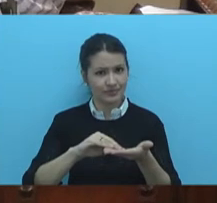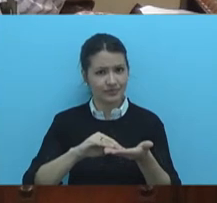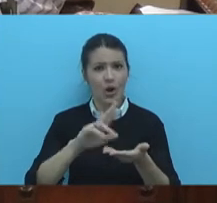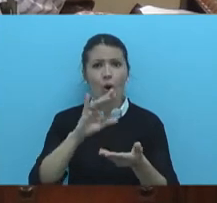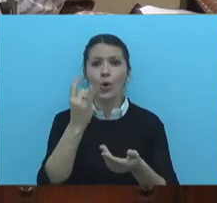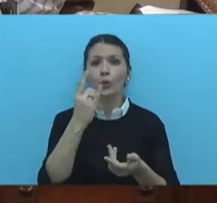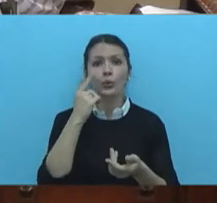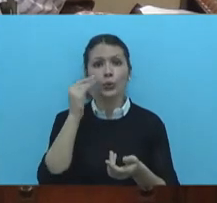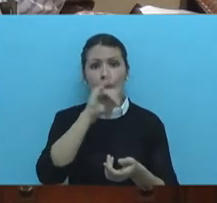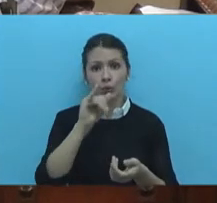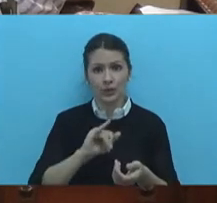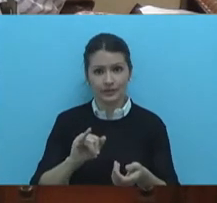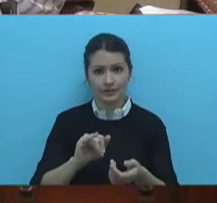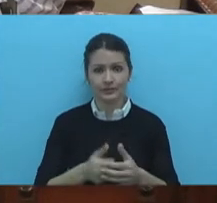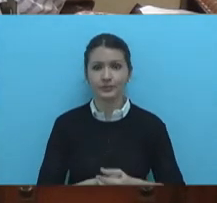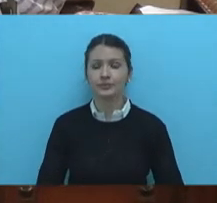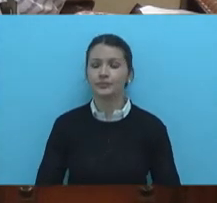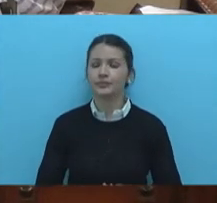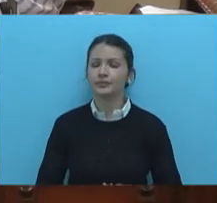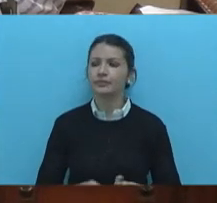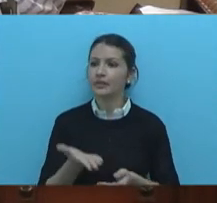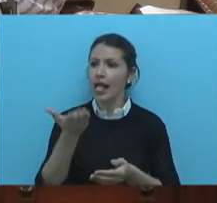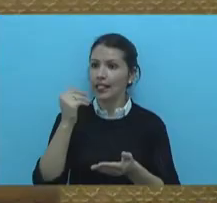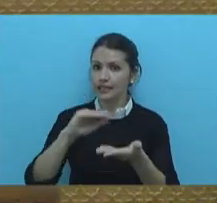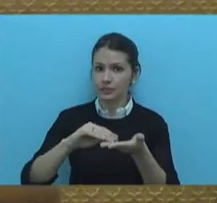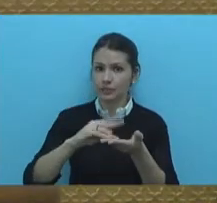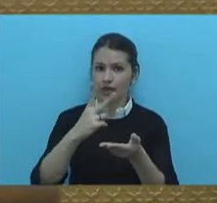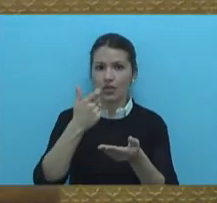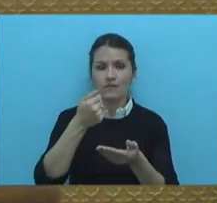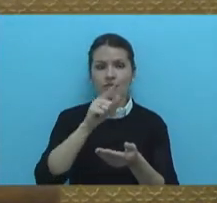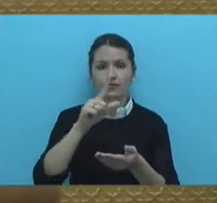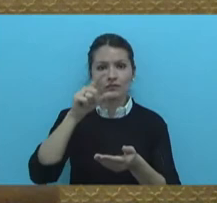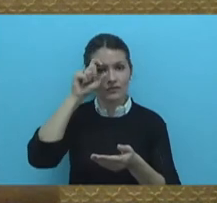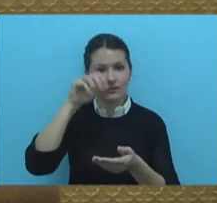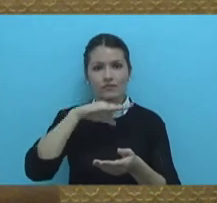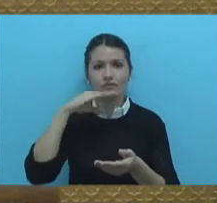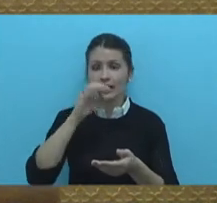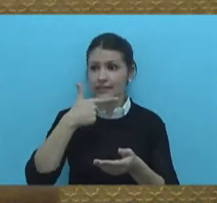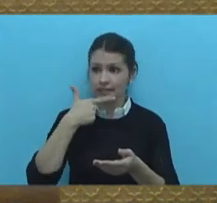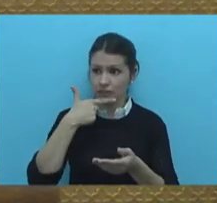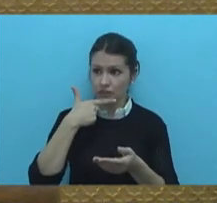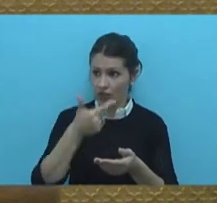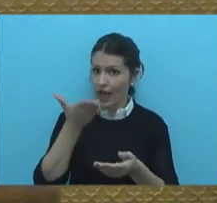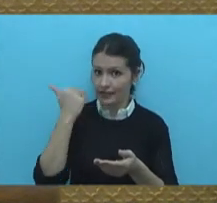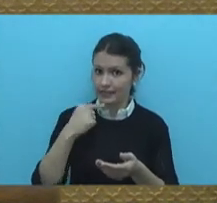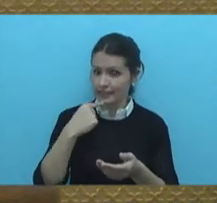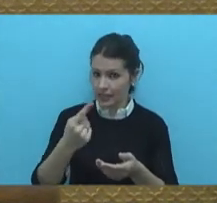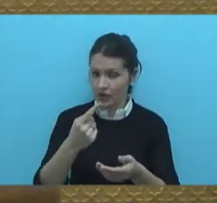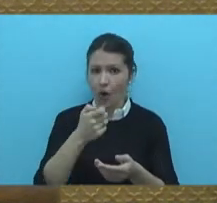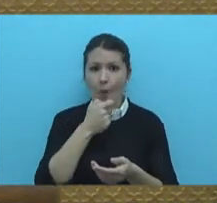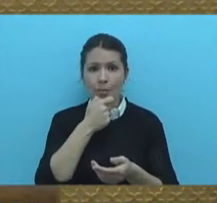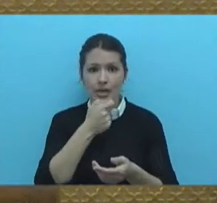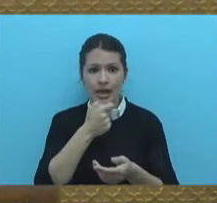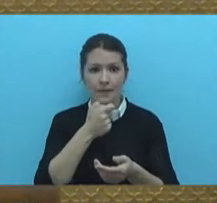Ruiz tiene la palabra. Como dijo Vallejo, el diputado Vallejo, por ahí no hay equipamiento necesario para hacer la revisación. Por